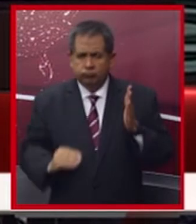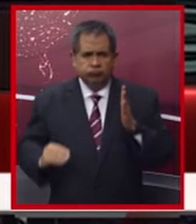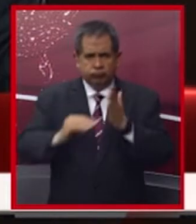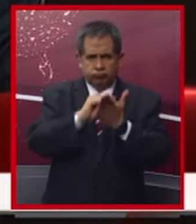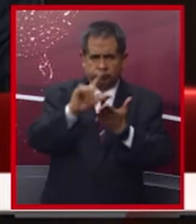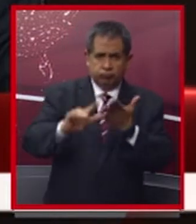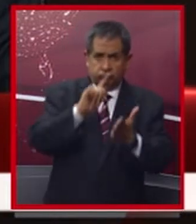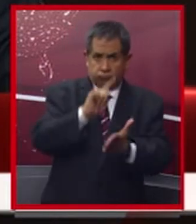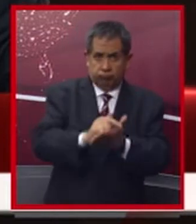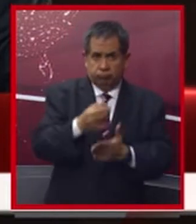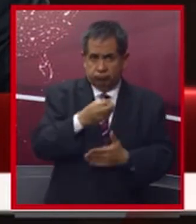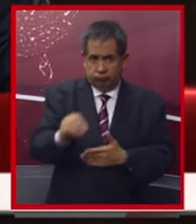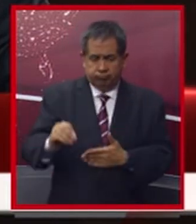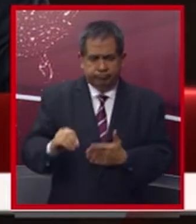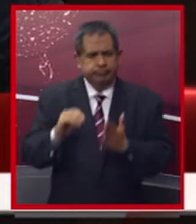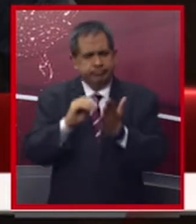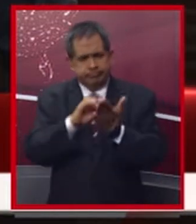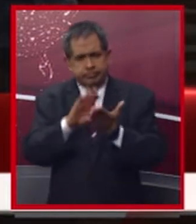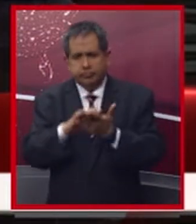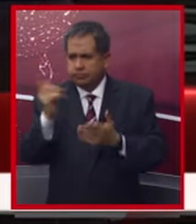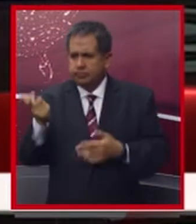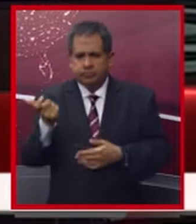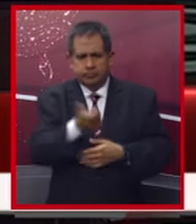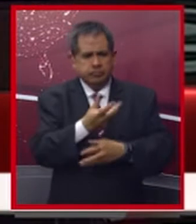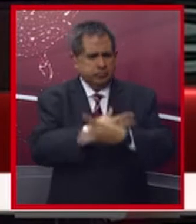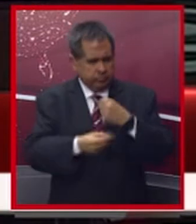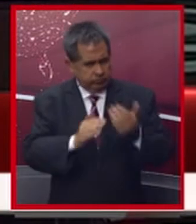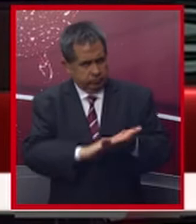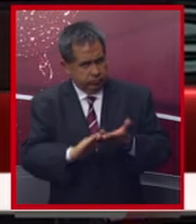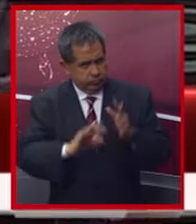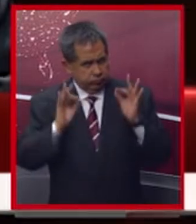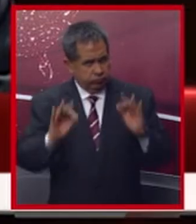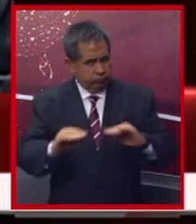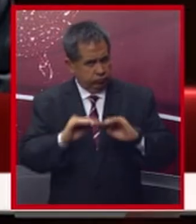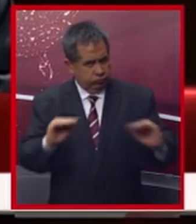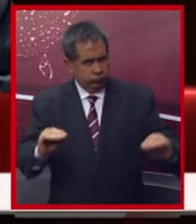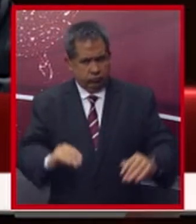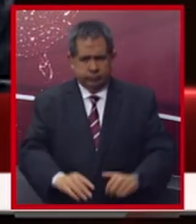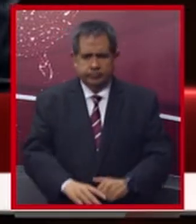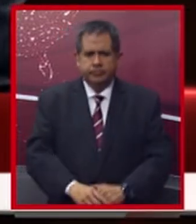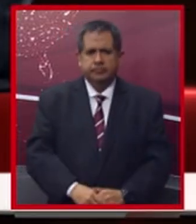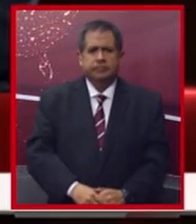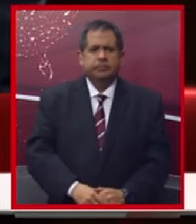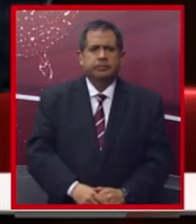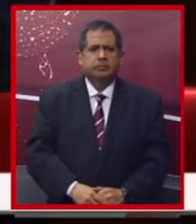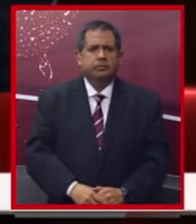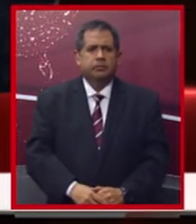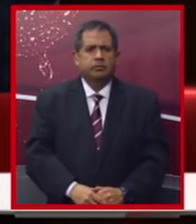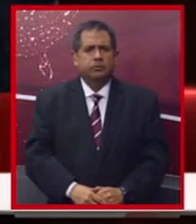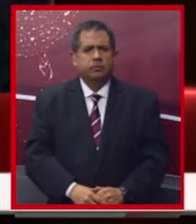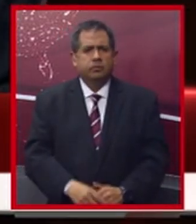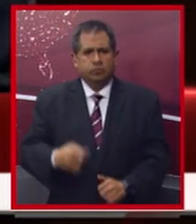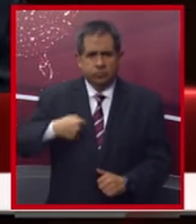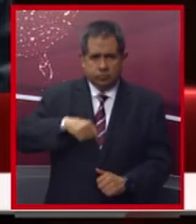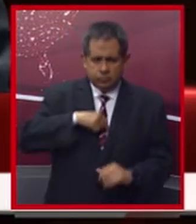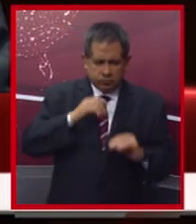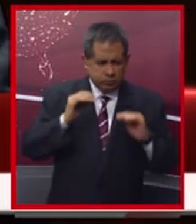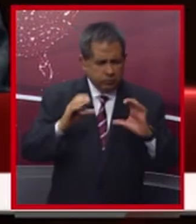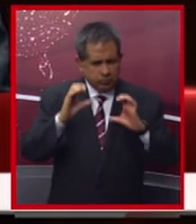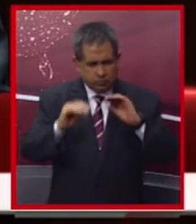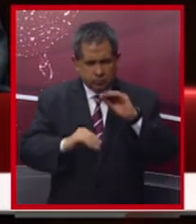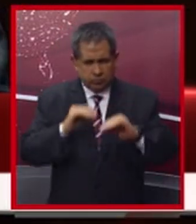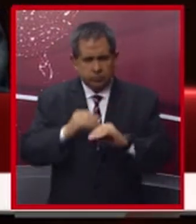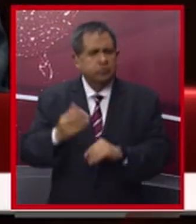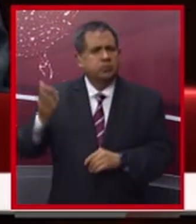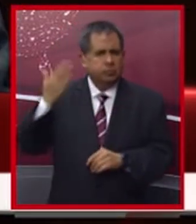de ley, estableciendo políticas de compensación. También fuimos muy cuidadosos, como ya se ha señalado